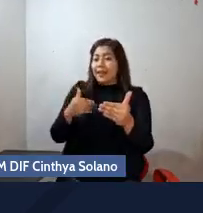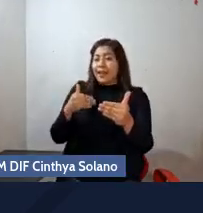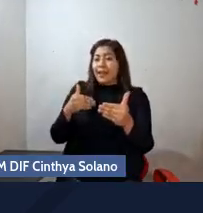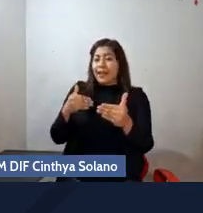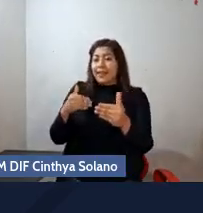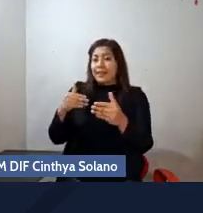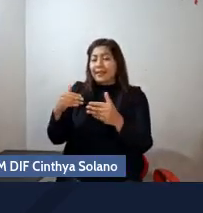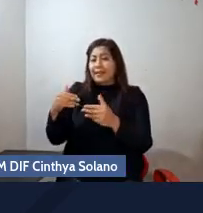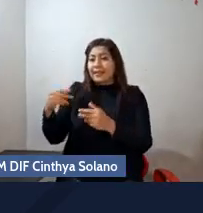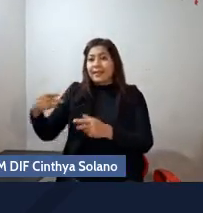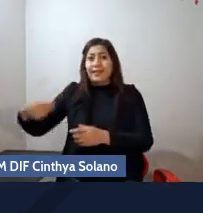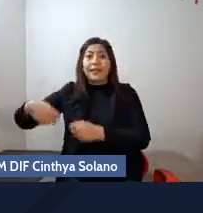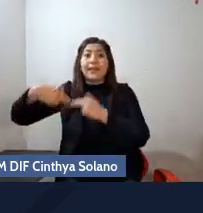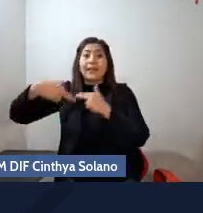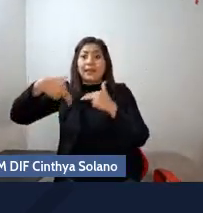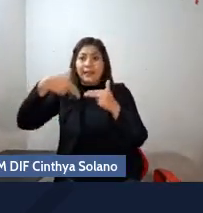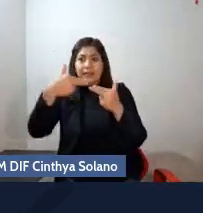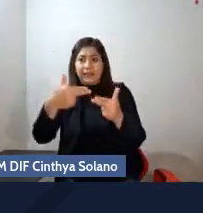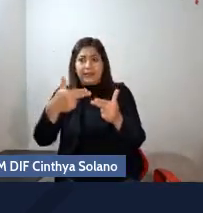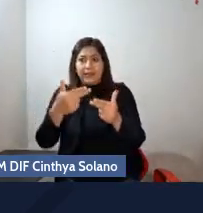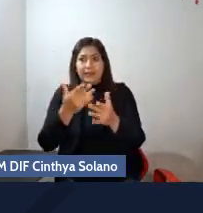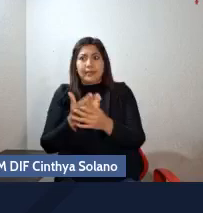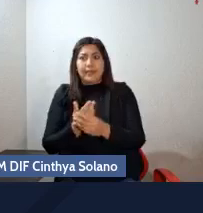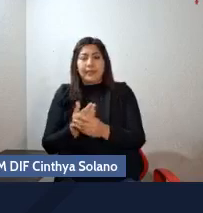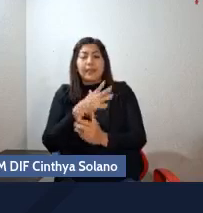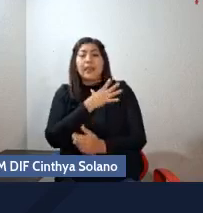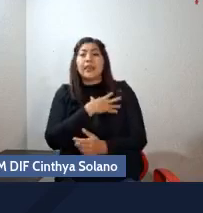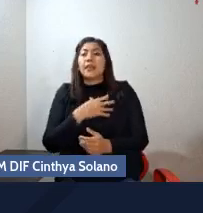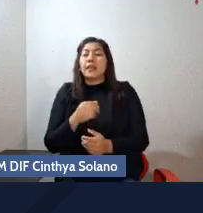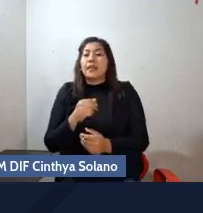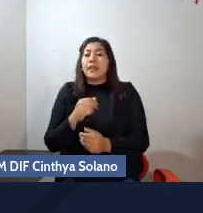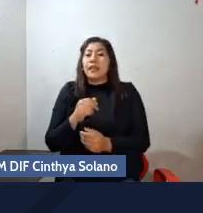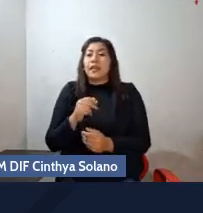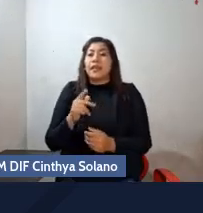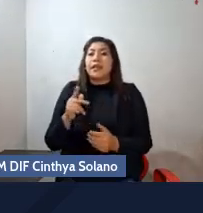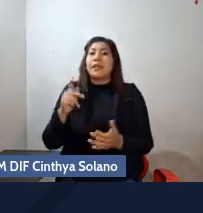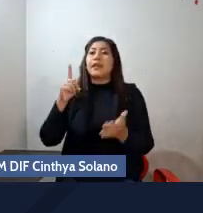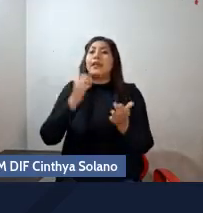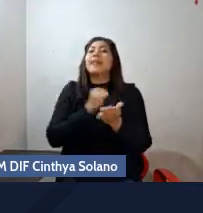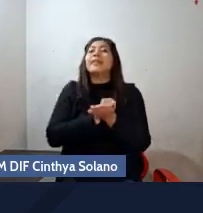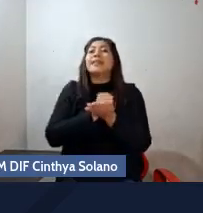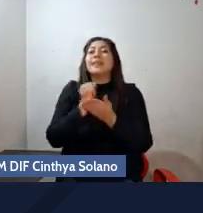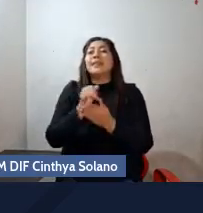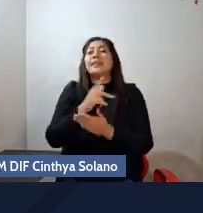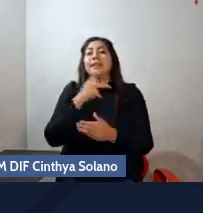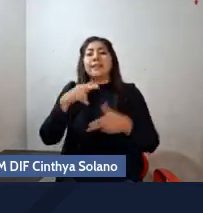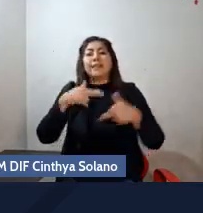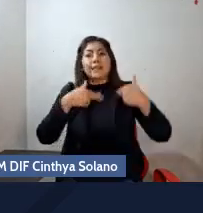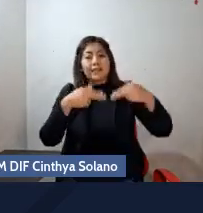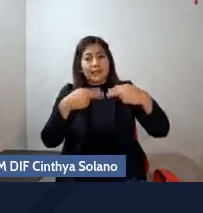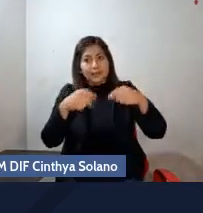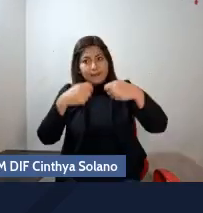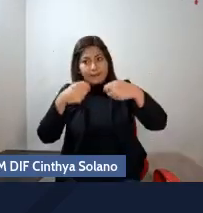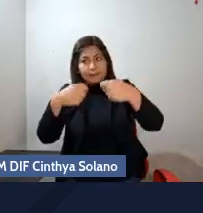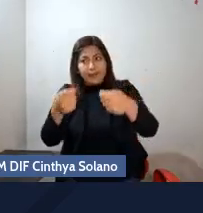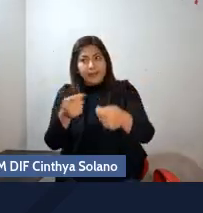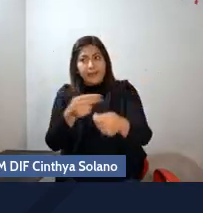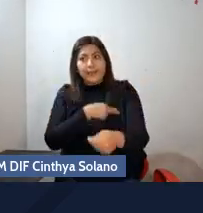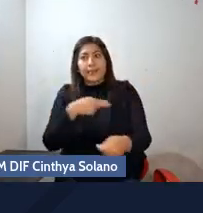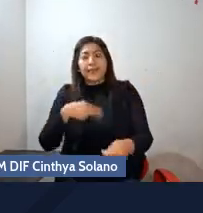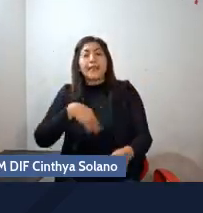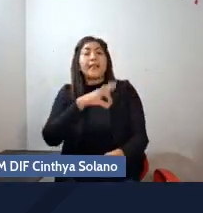sus descendientes tienen derecho a la herencia. Y entonces, pues ahí nos podríamos complicar un